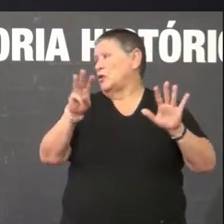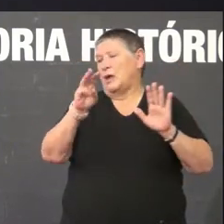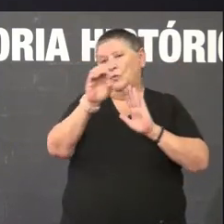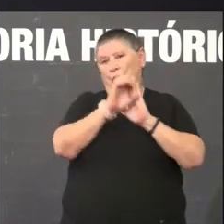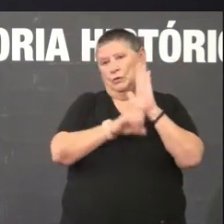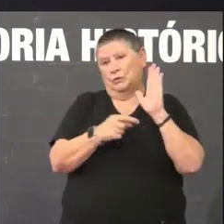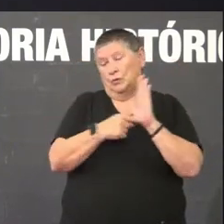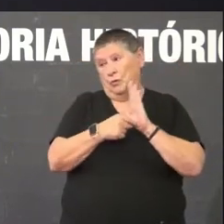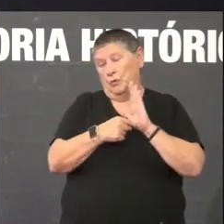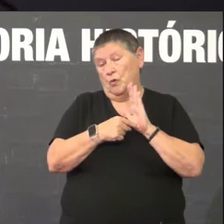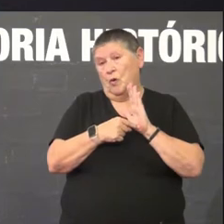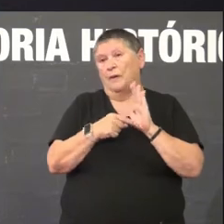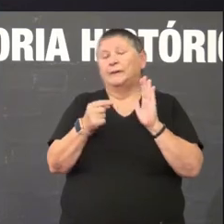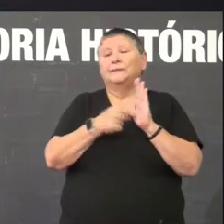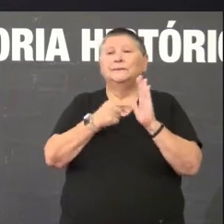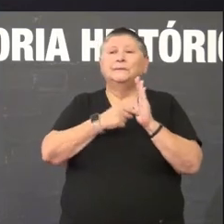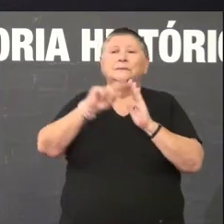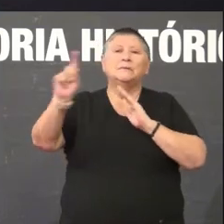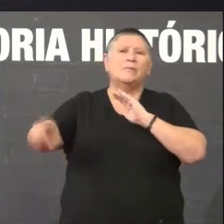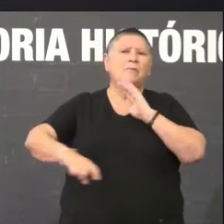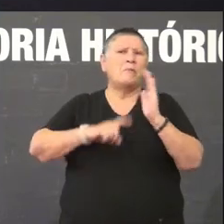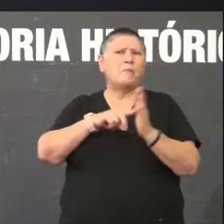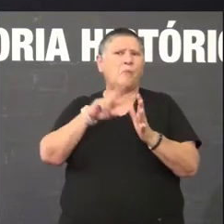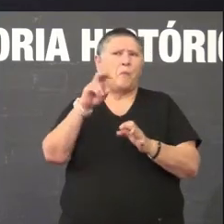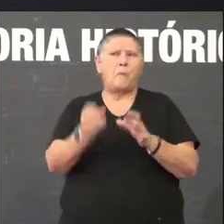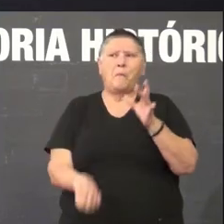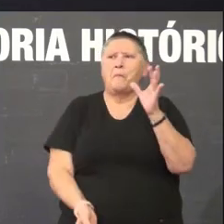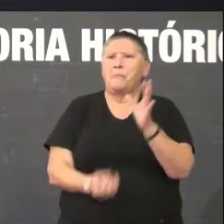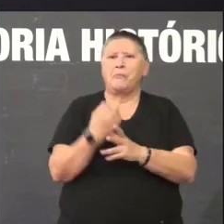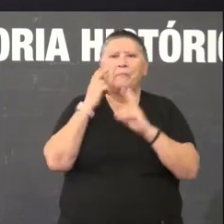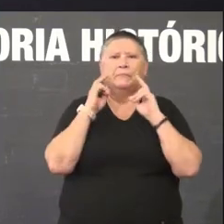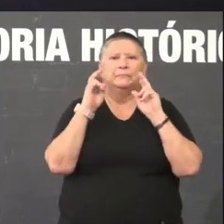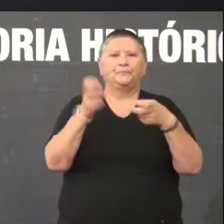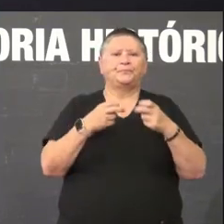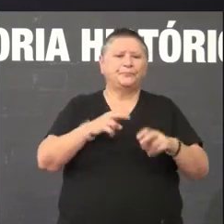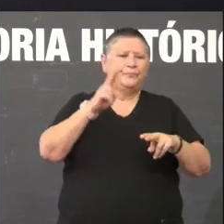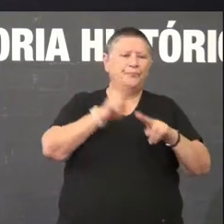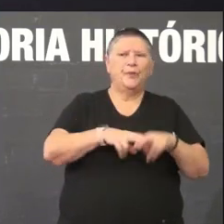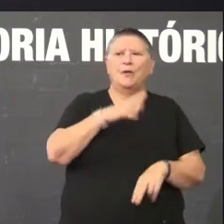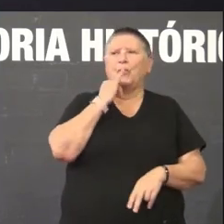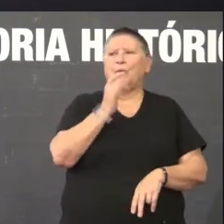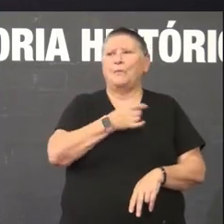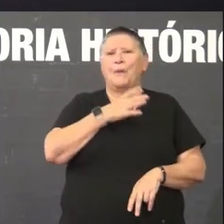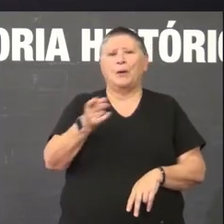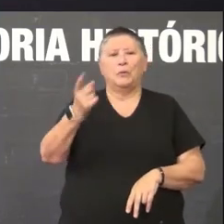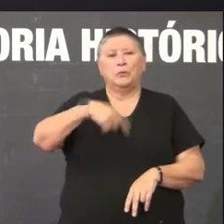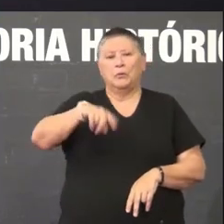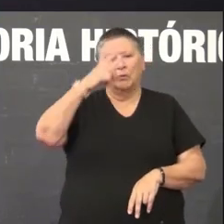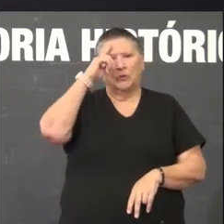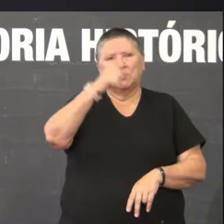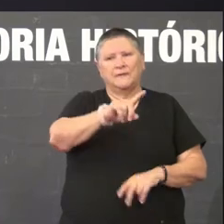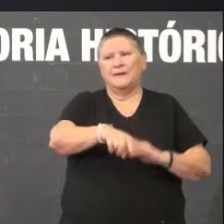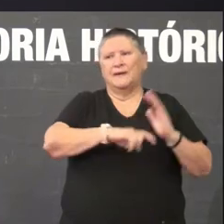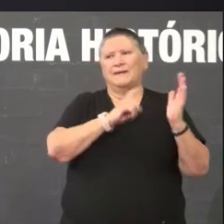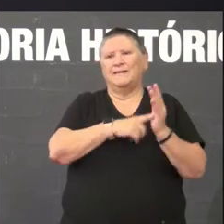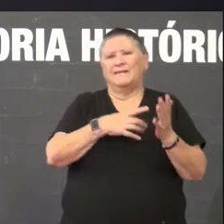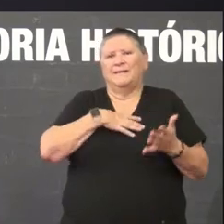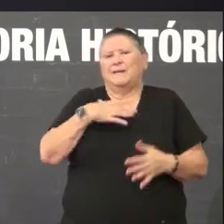Constitución era algo absolutamente innovador, escrito negro sobre blanco, que nadie podía saber lo que de allí podía